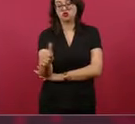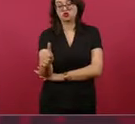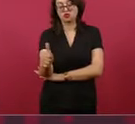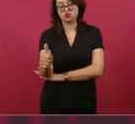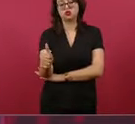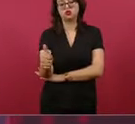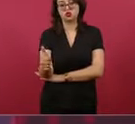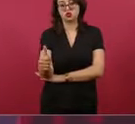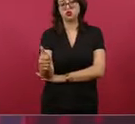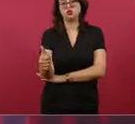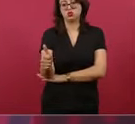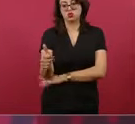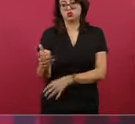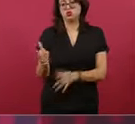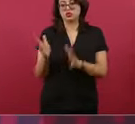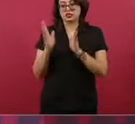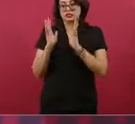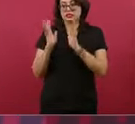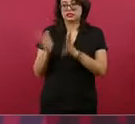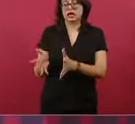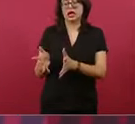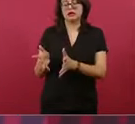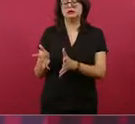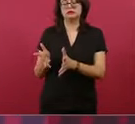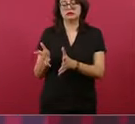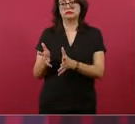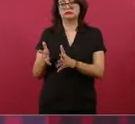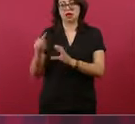lleguemos a las galerías donde